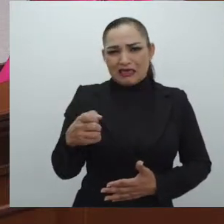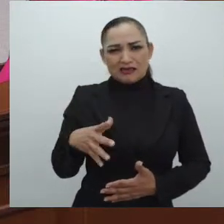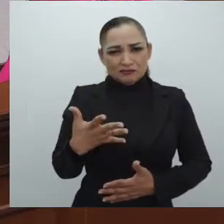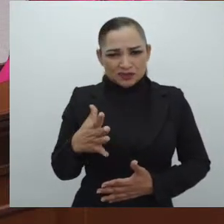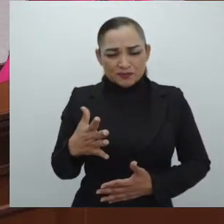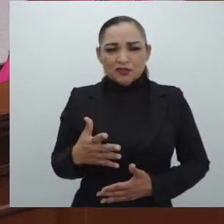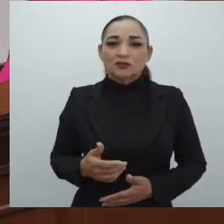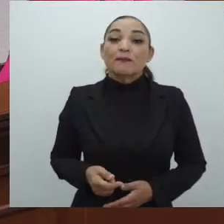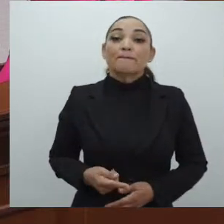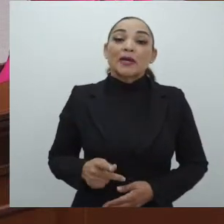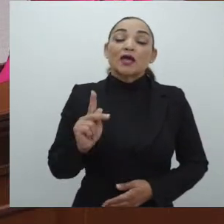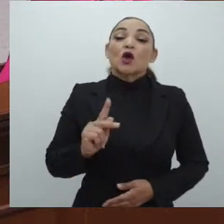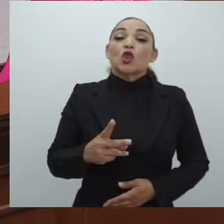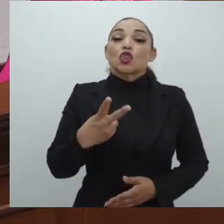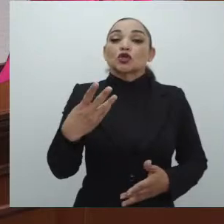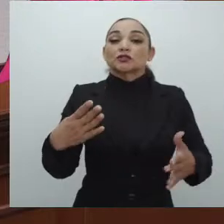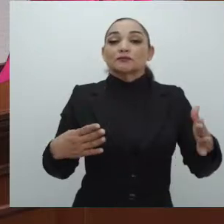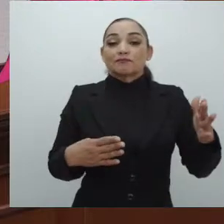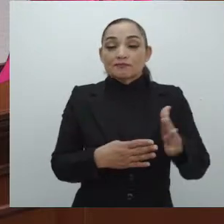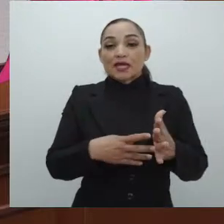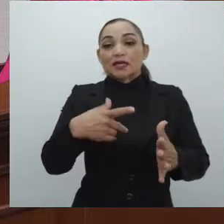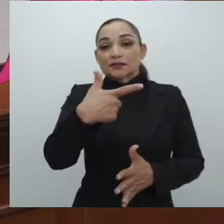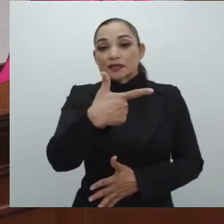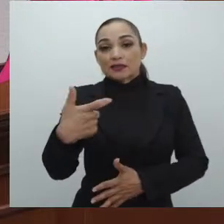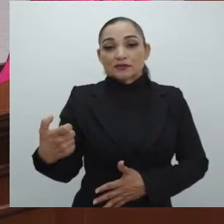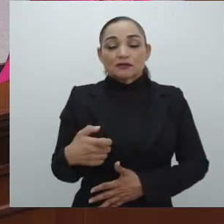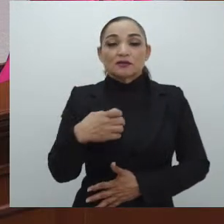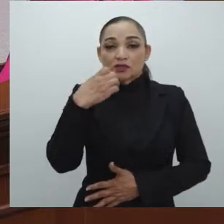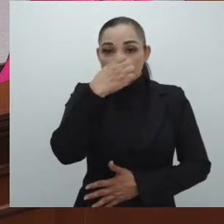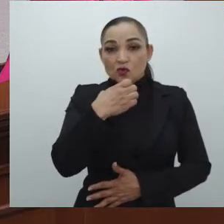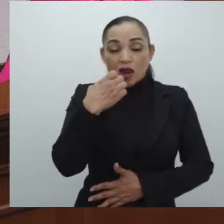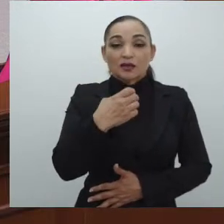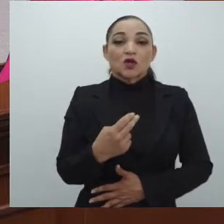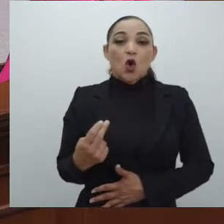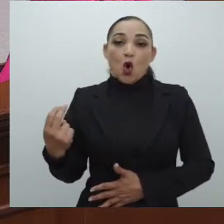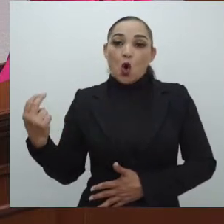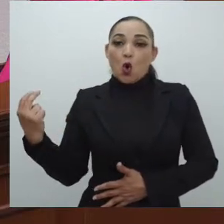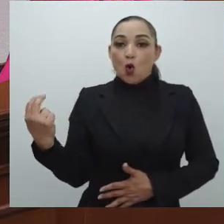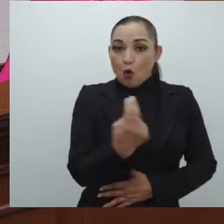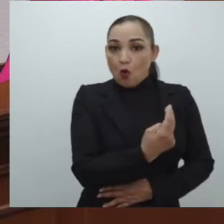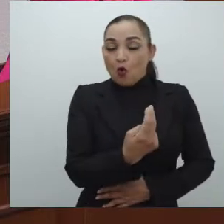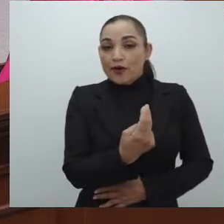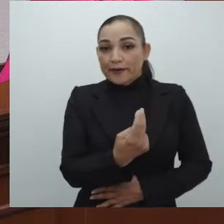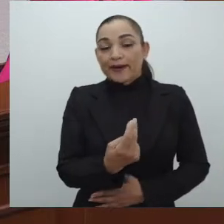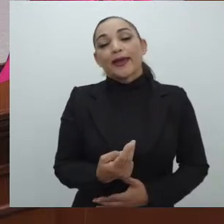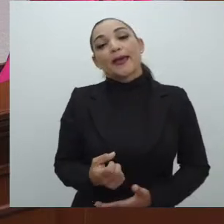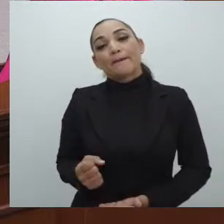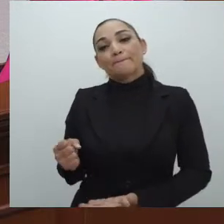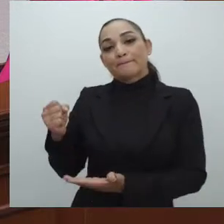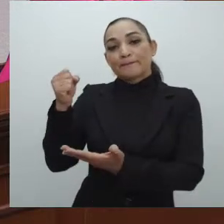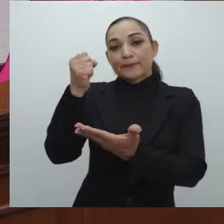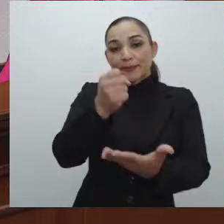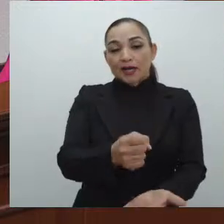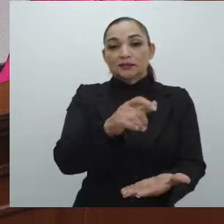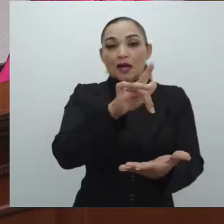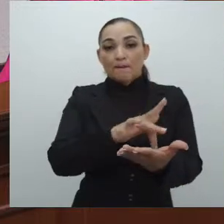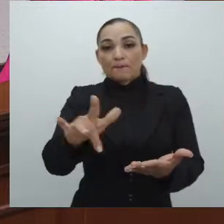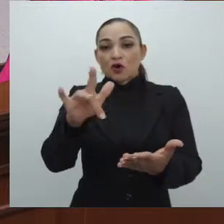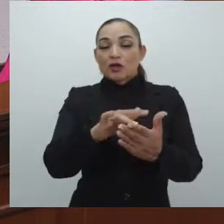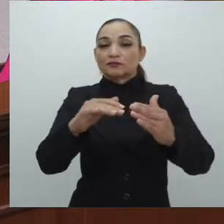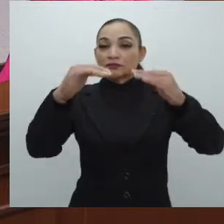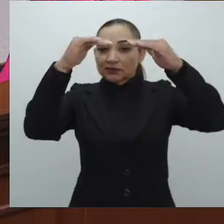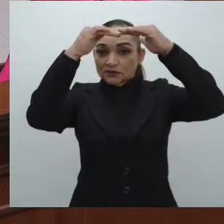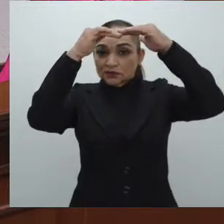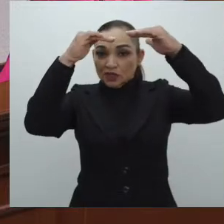de 2.700 escuelas con urgencia de inversión, porque tienen problemas estructurales. La techumbre, están